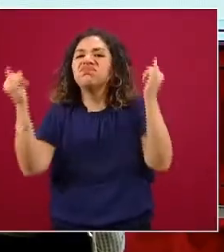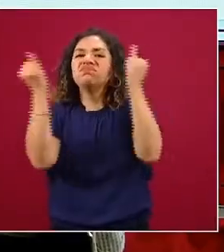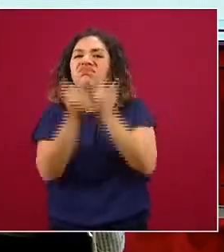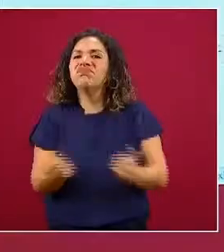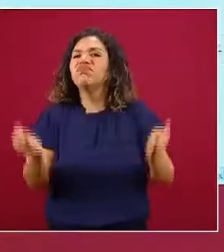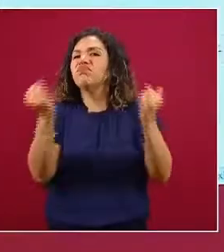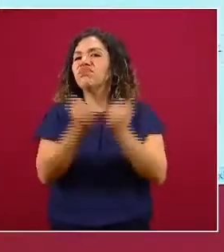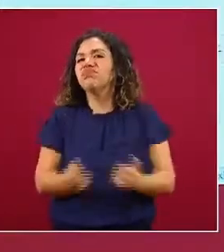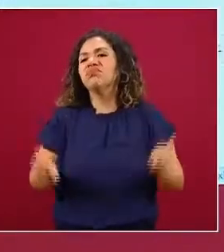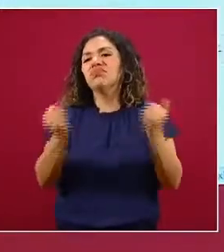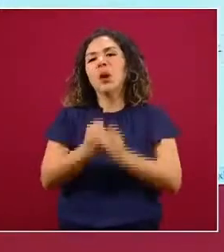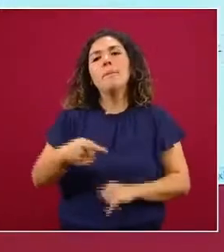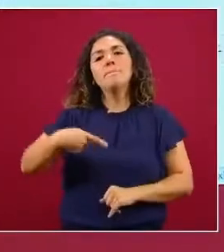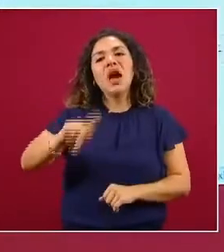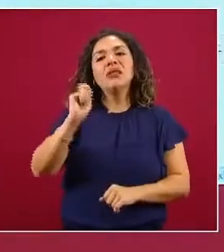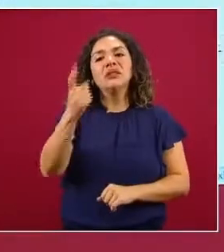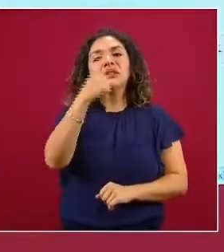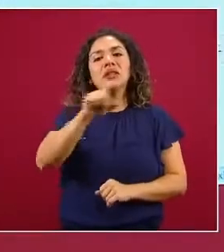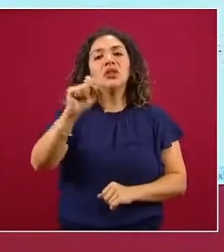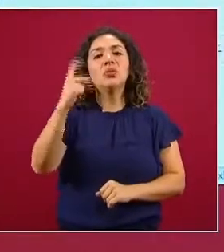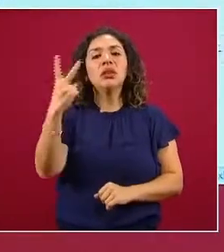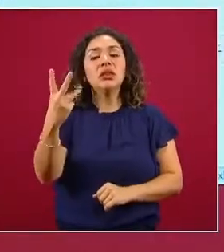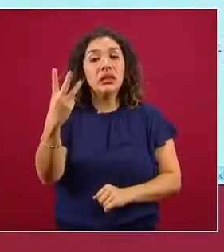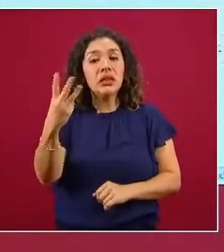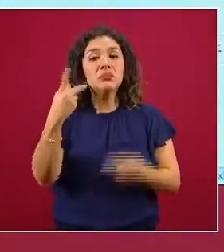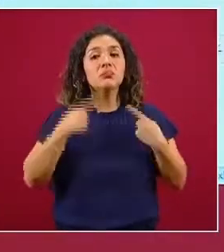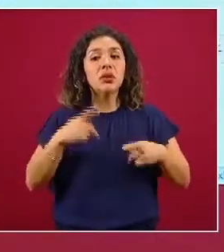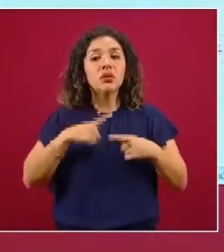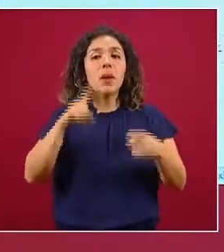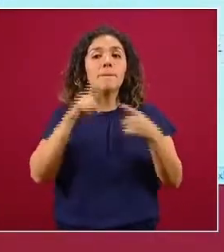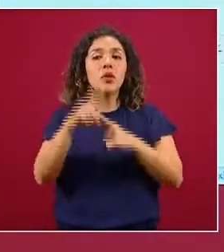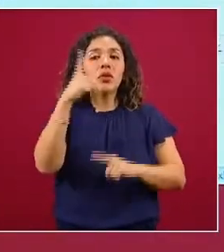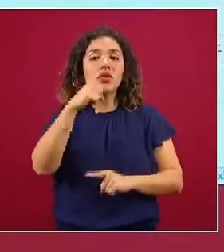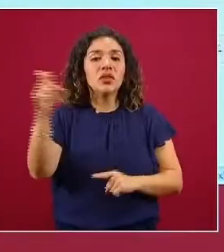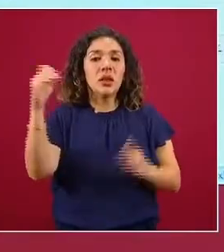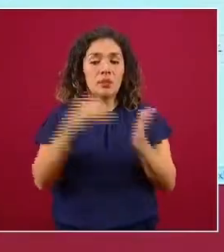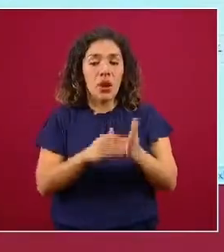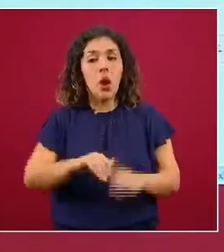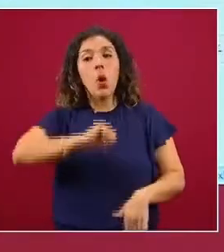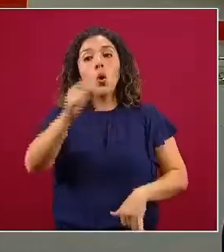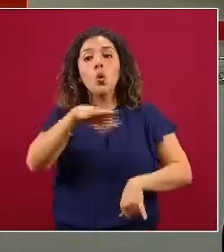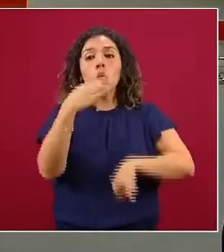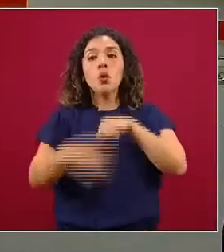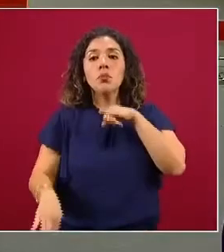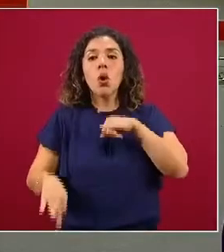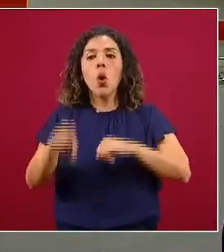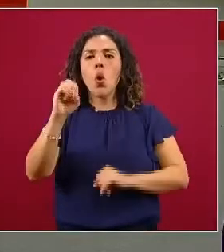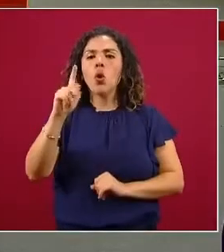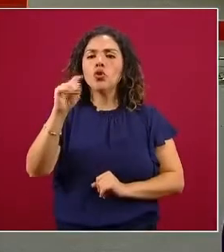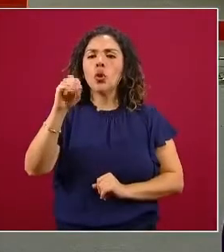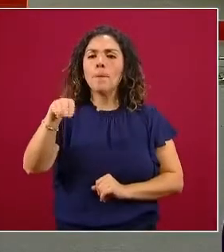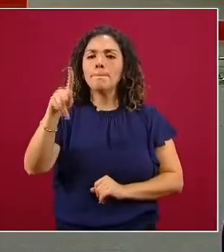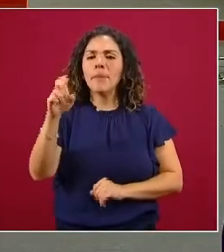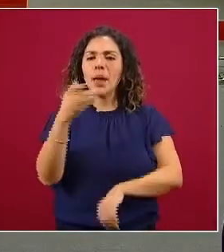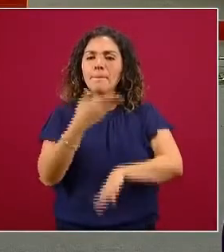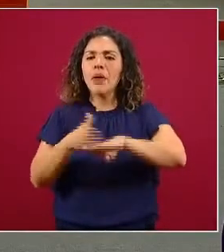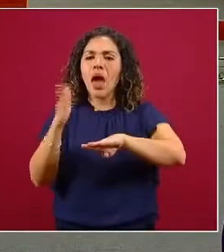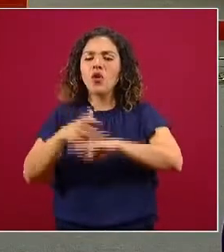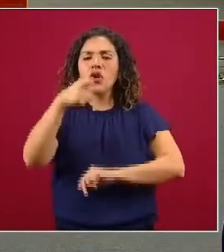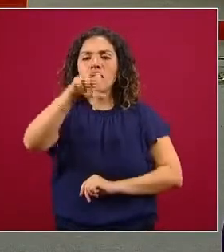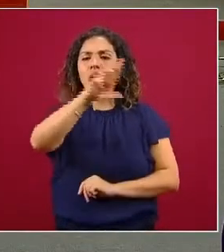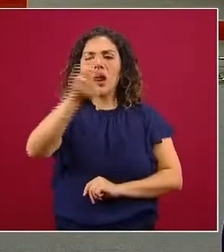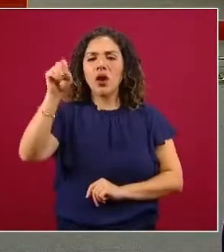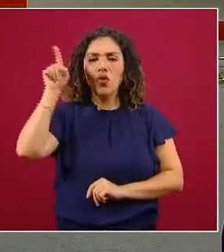descenso. Sin embargo, ese 123 todavía lo coloca entre los 10 primeros. Y finalmente Otompe Blanco en Quintana